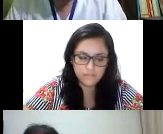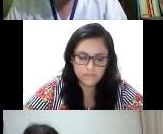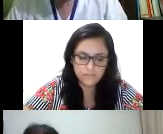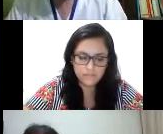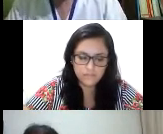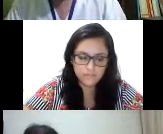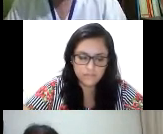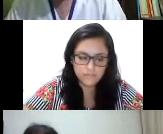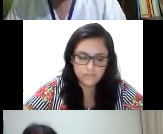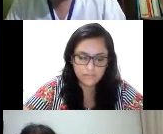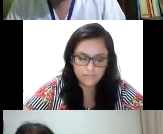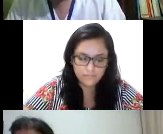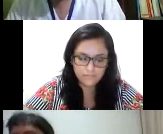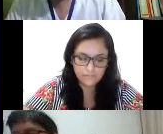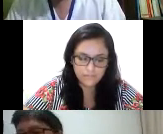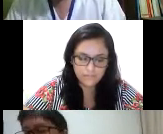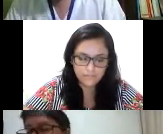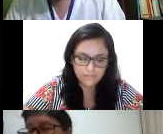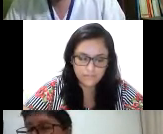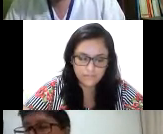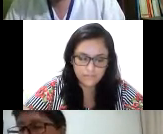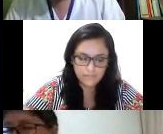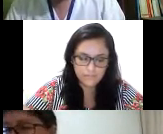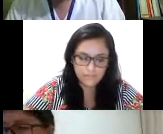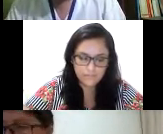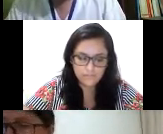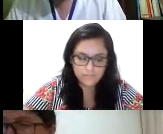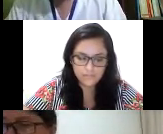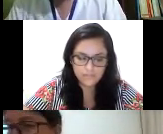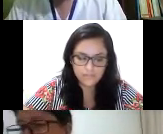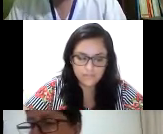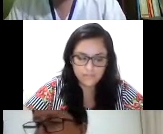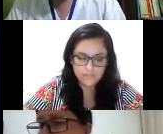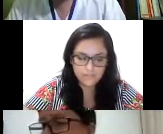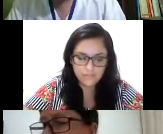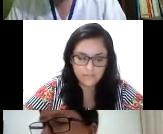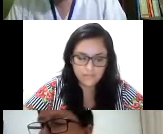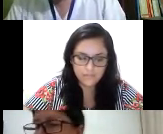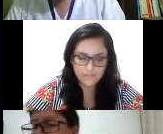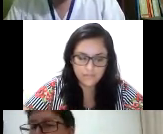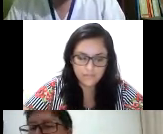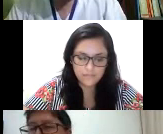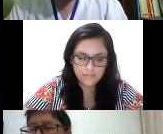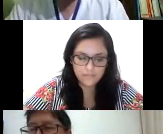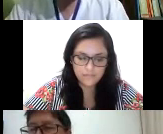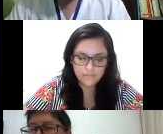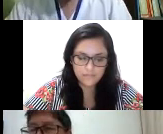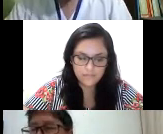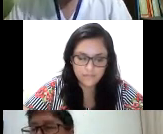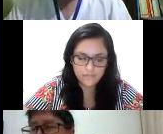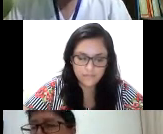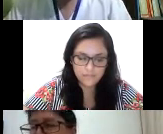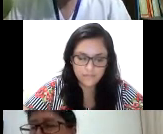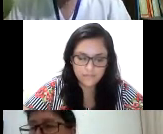primera fase, vemos acá lo que vendría a ser lo que es la posición de las piernas para ayudar a que oxigene mejor los órganos más importantes como